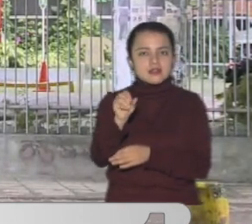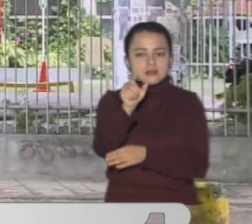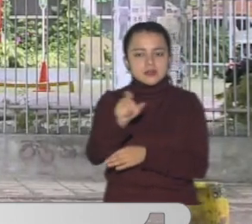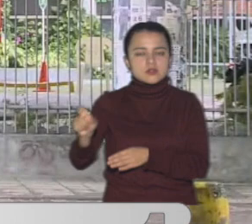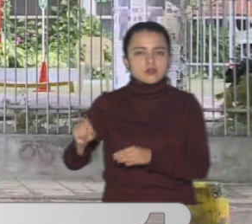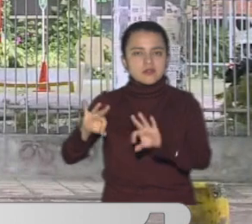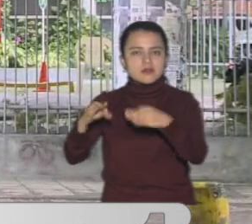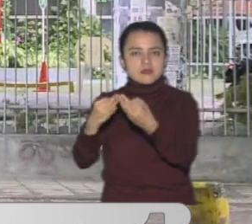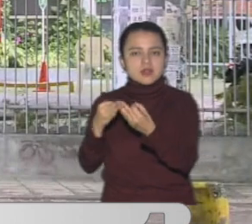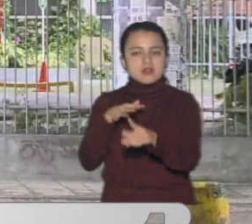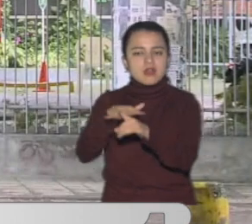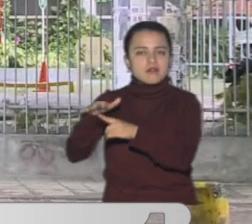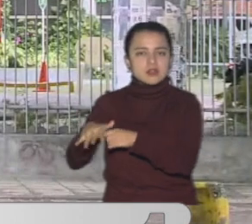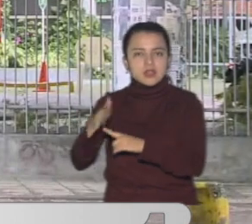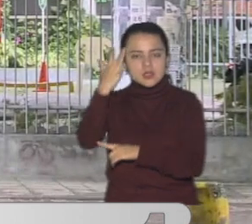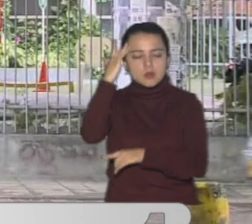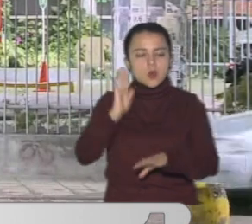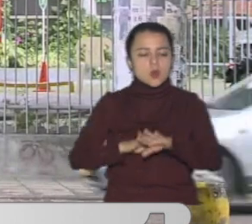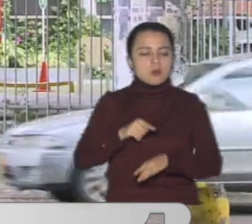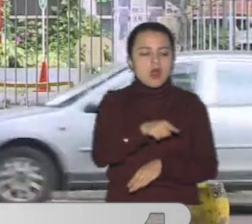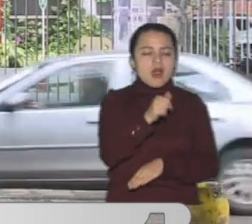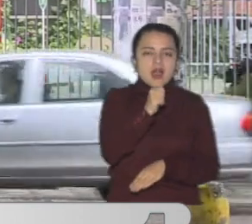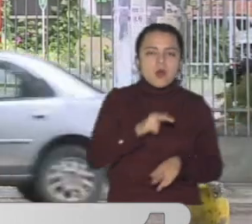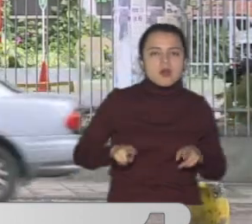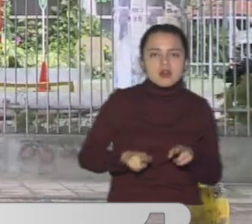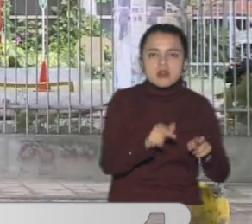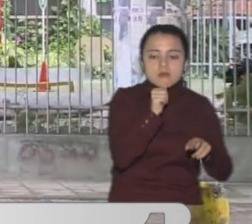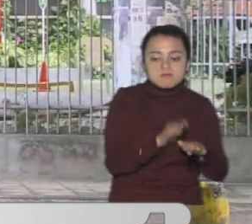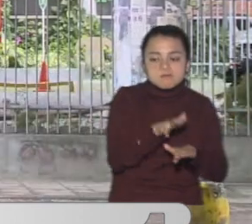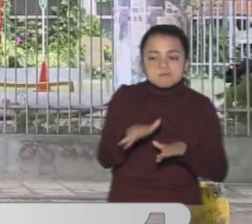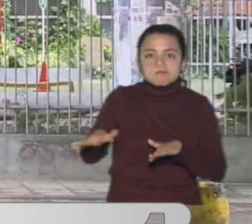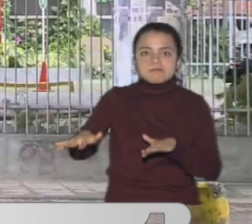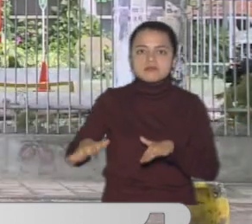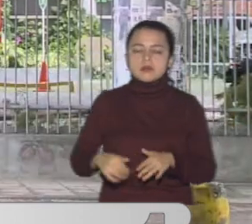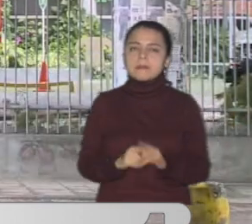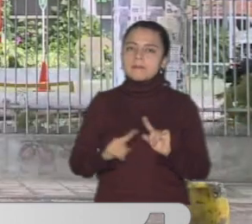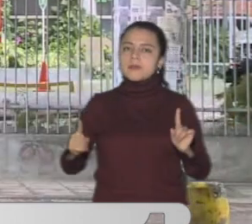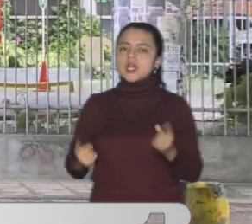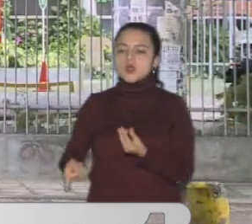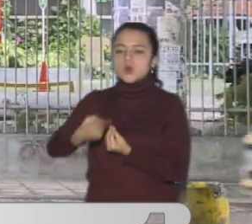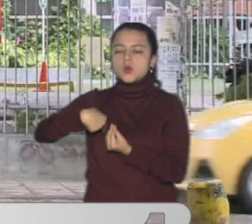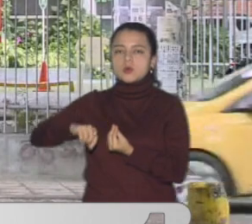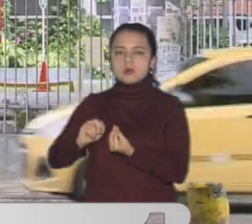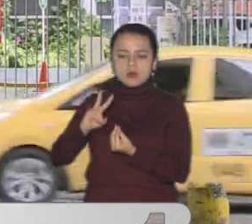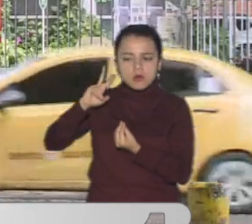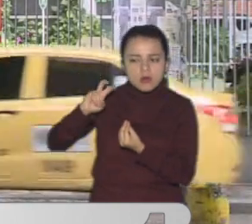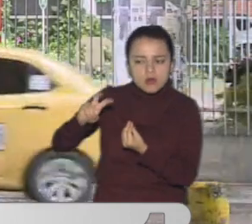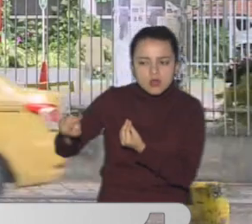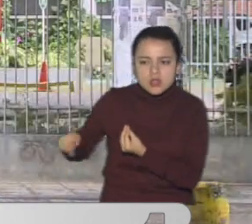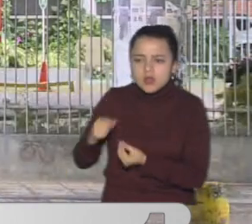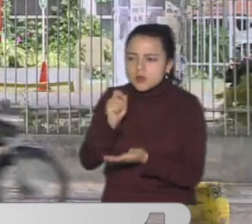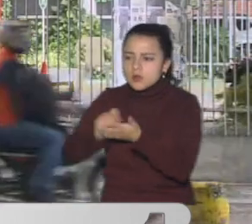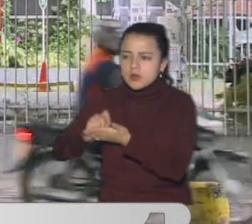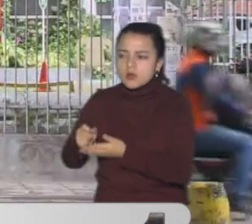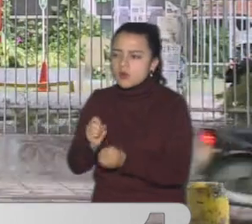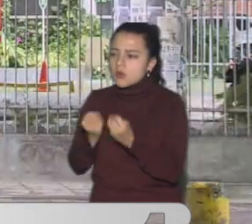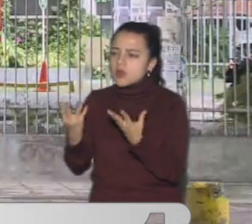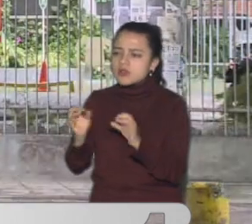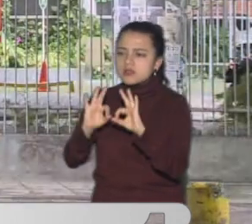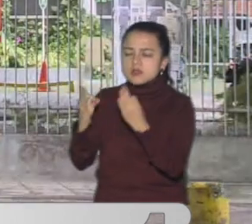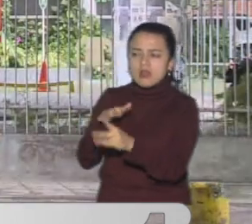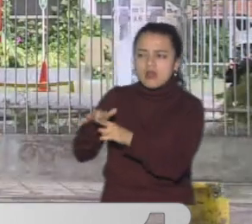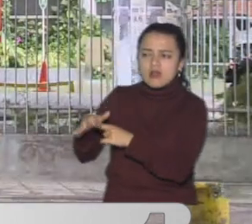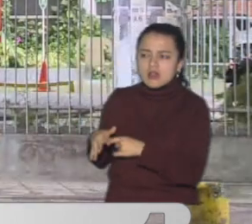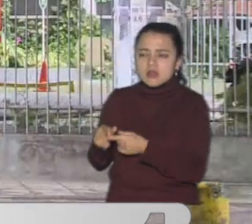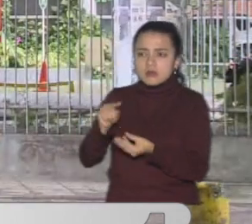las afectadas. No obstante, los organismos de socorro se encuentran realizando un censo para determinar el número de personas afectadas por el